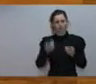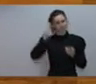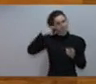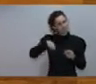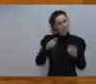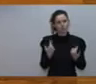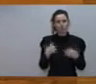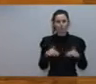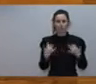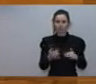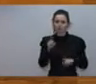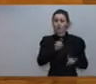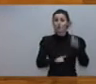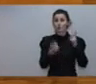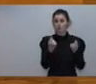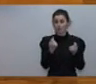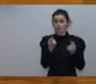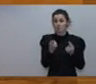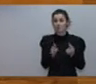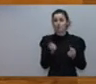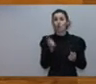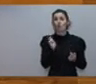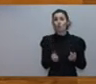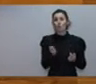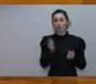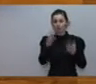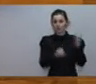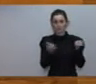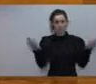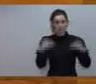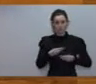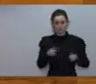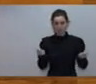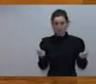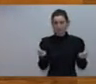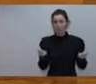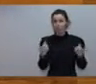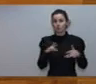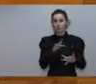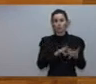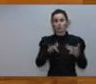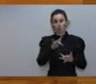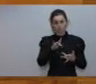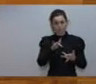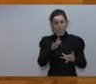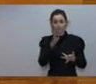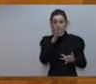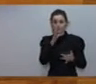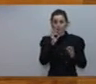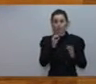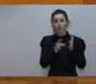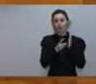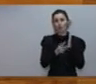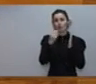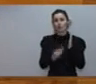delicado. Además del fin de las cuotas lechera, el fin de la cuota lechera ha creado una situación crítica, leche de alta calidad que se vende a precios